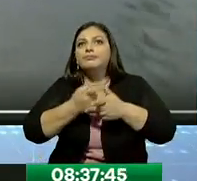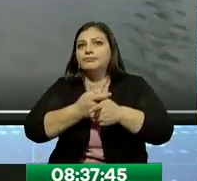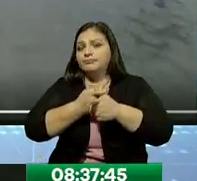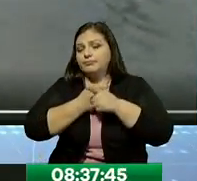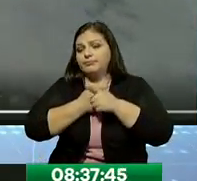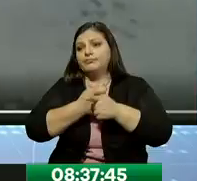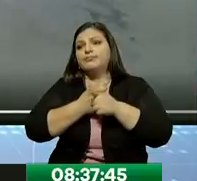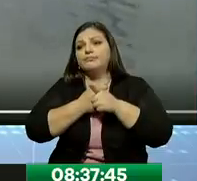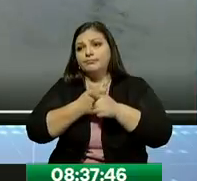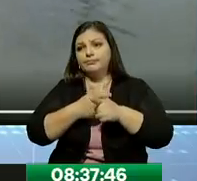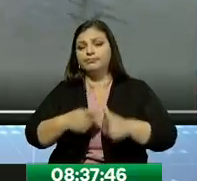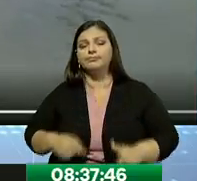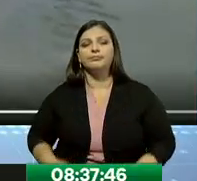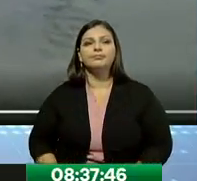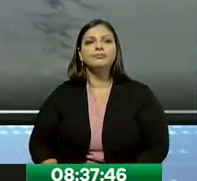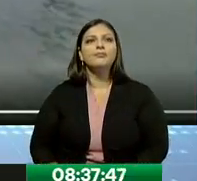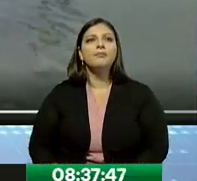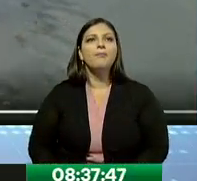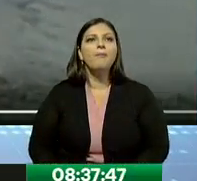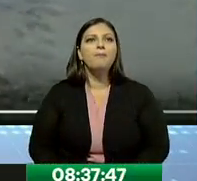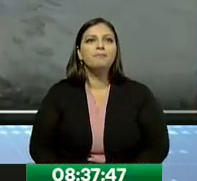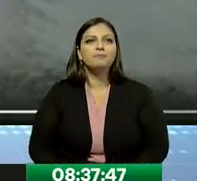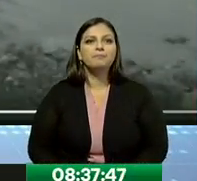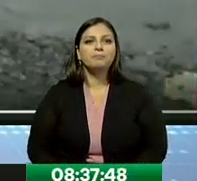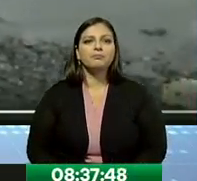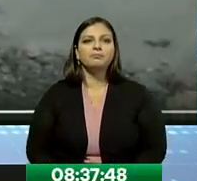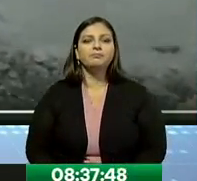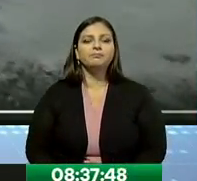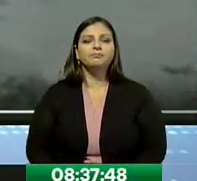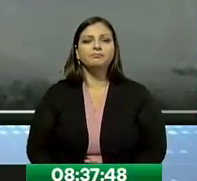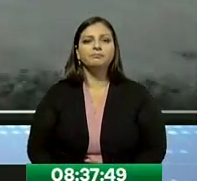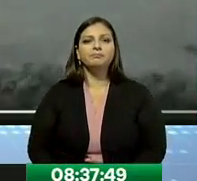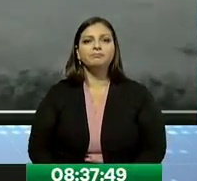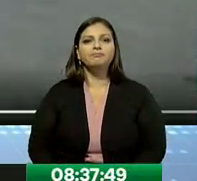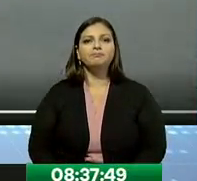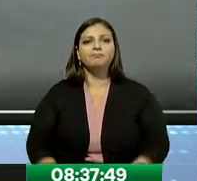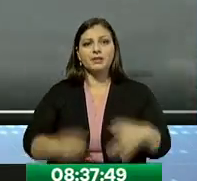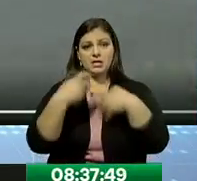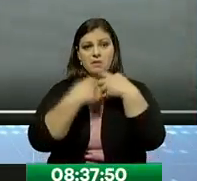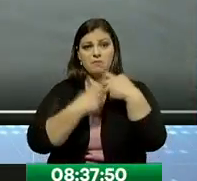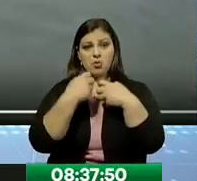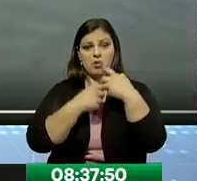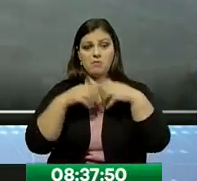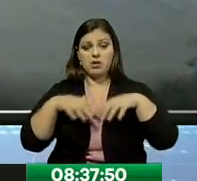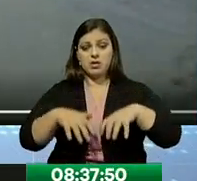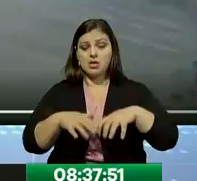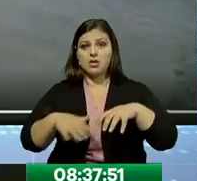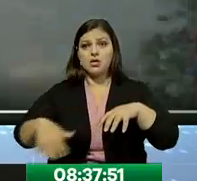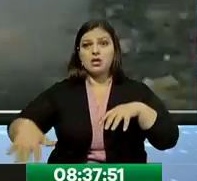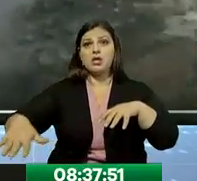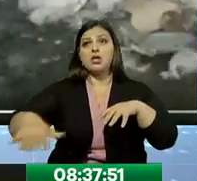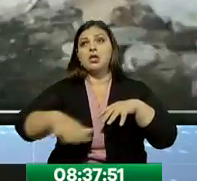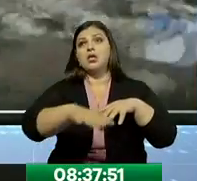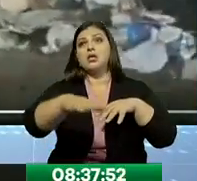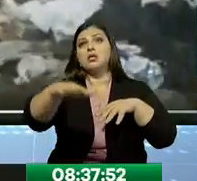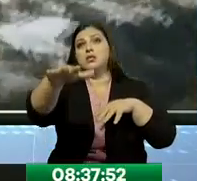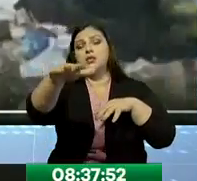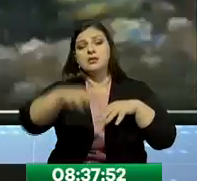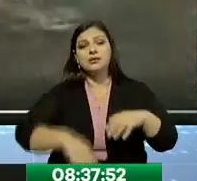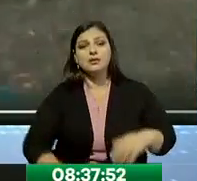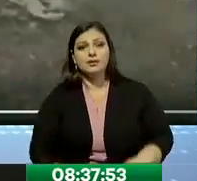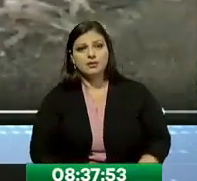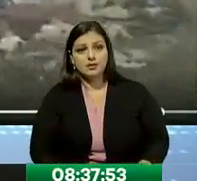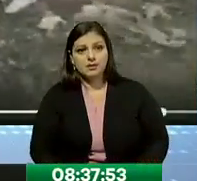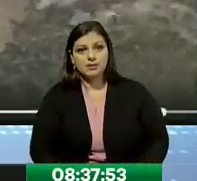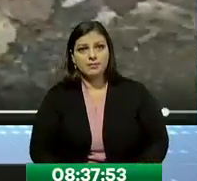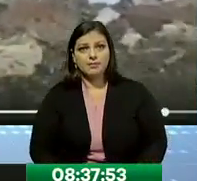que solucionan el problema que sólo aquí nos manos en el desperdicio de agua desperdicio de agua viene desde arriba de todas esas tomas de agua que